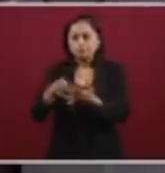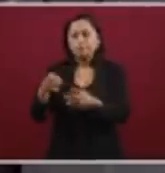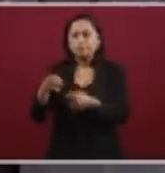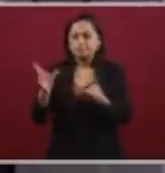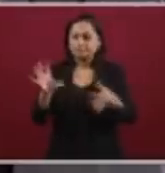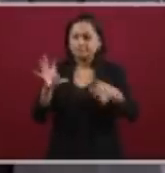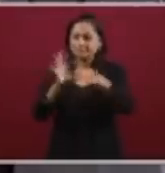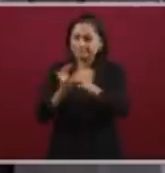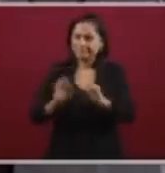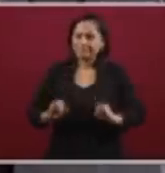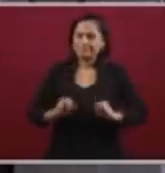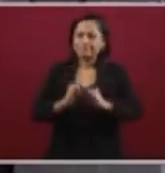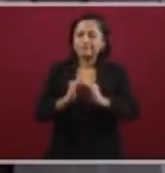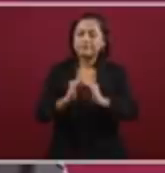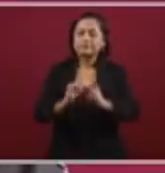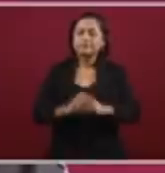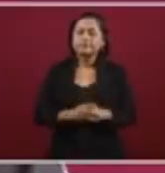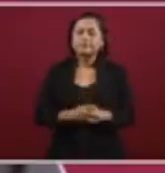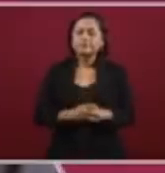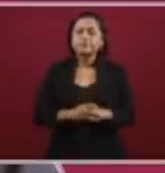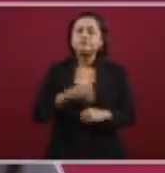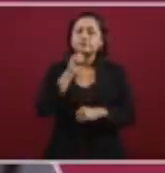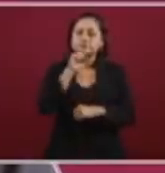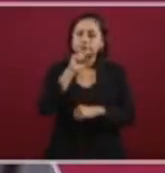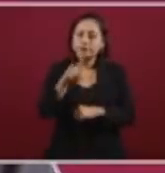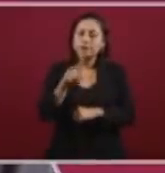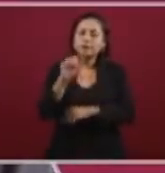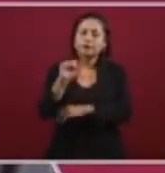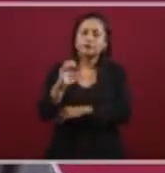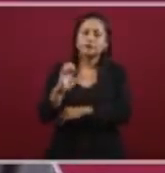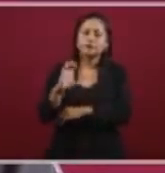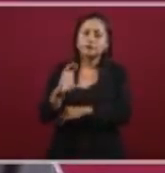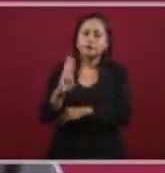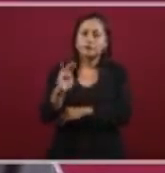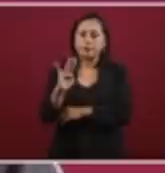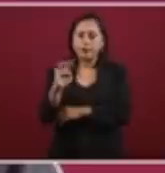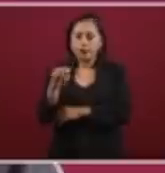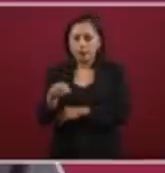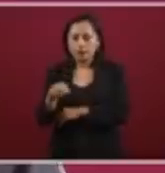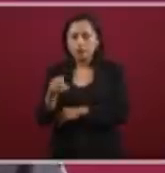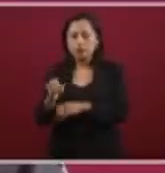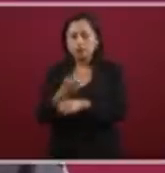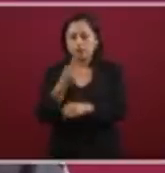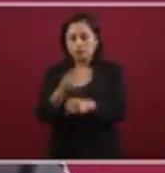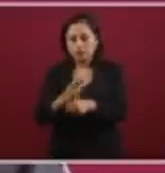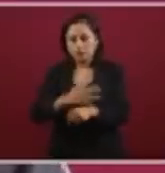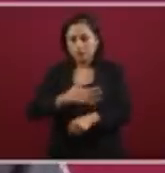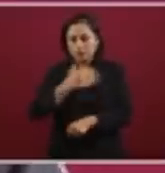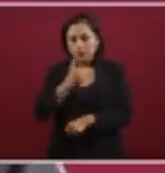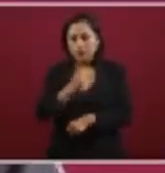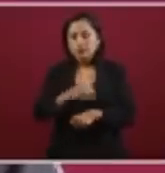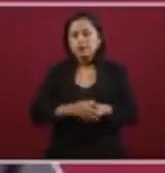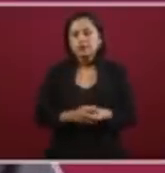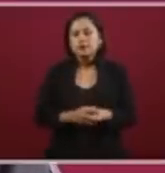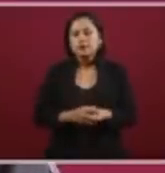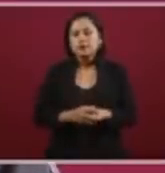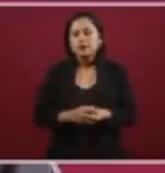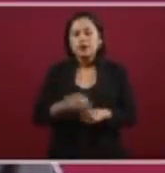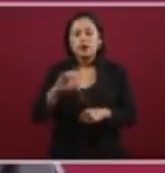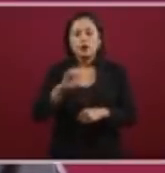desde luego la secretaria de bienestar la secretaria de